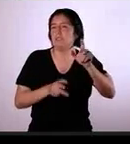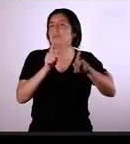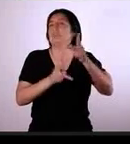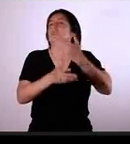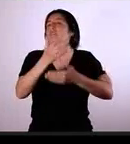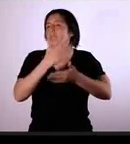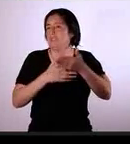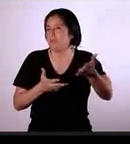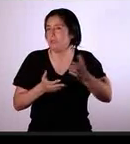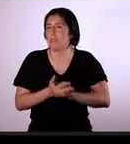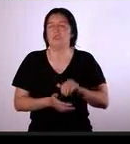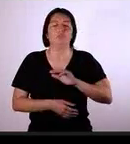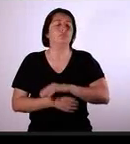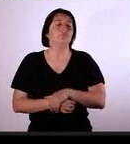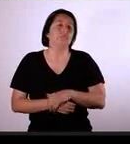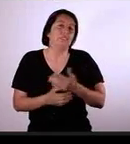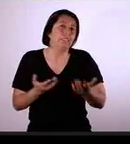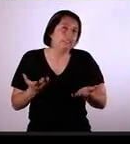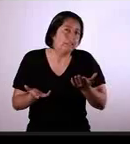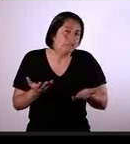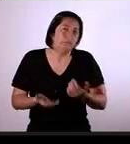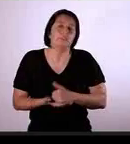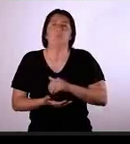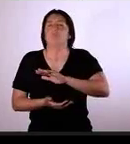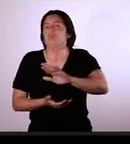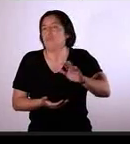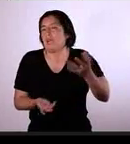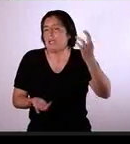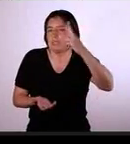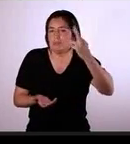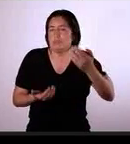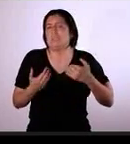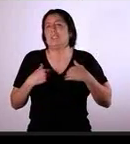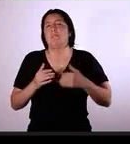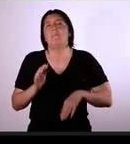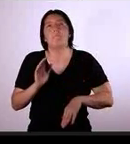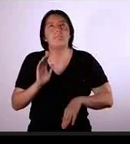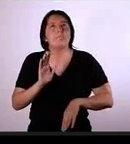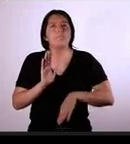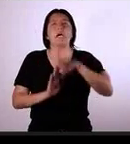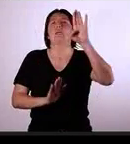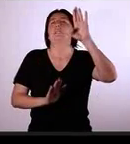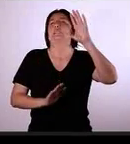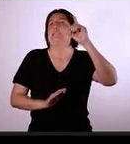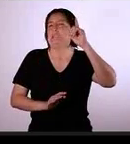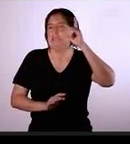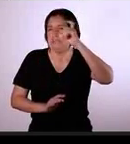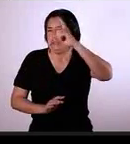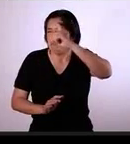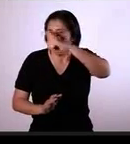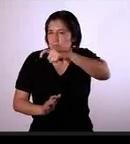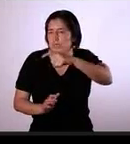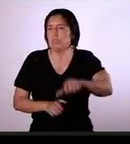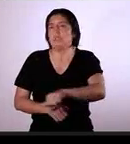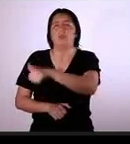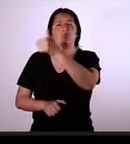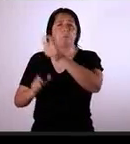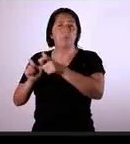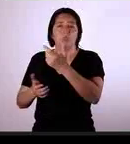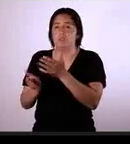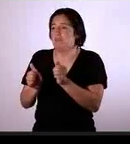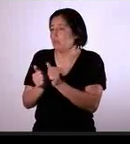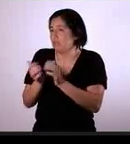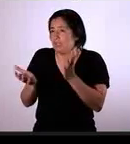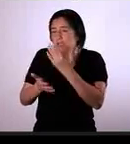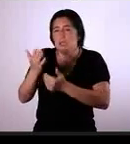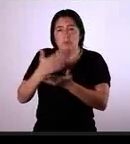que, por razones obvias, tienen una mayor dificultad que, digamos, las personas que no tienen discapacidad